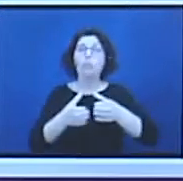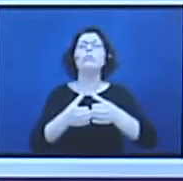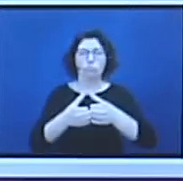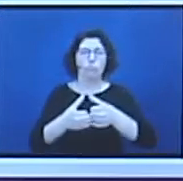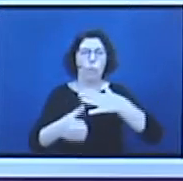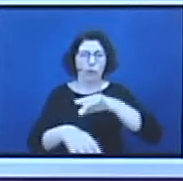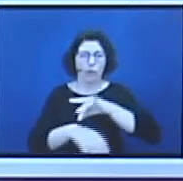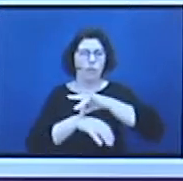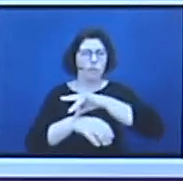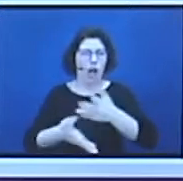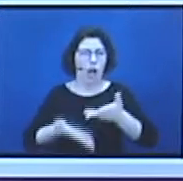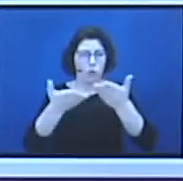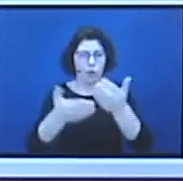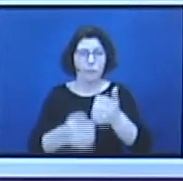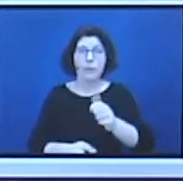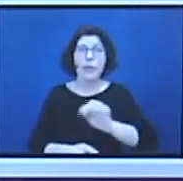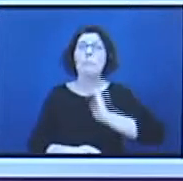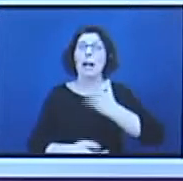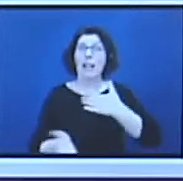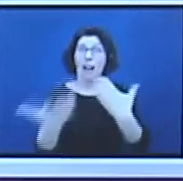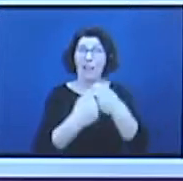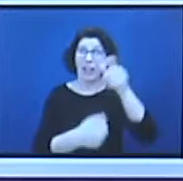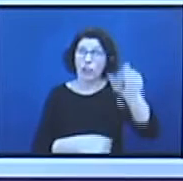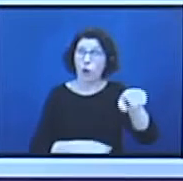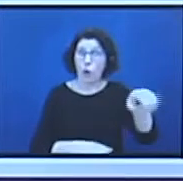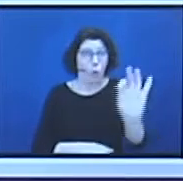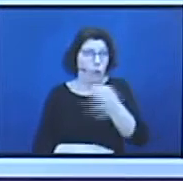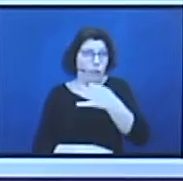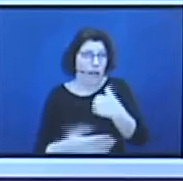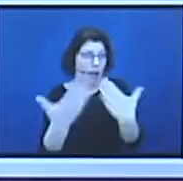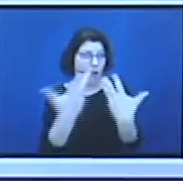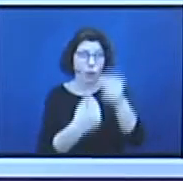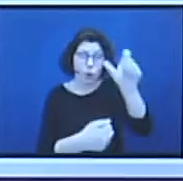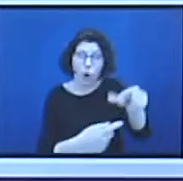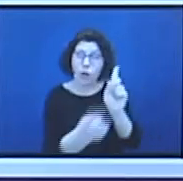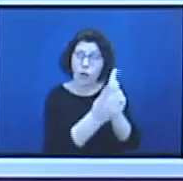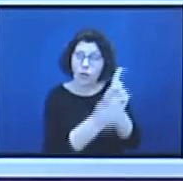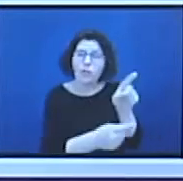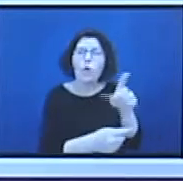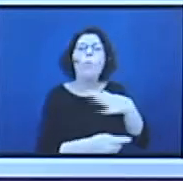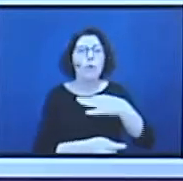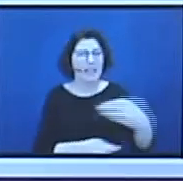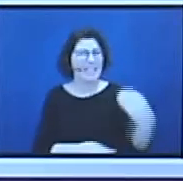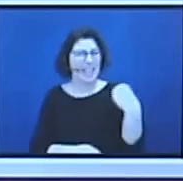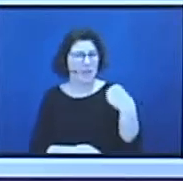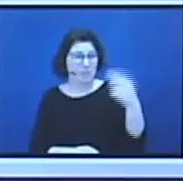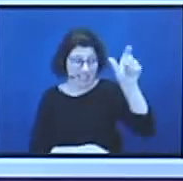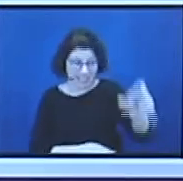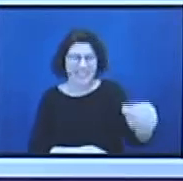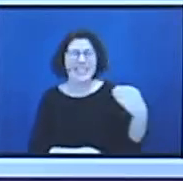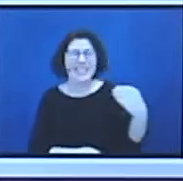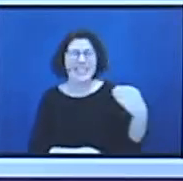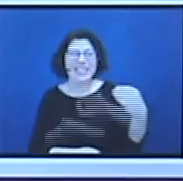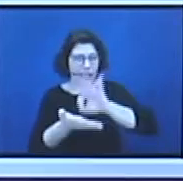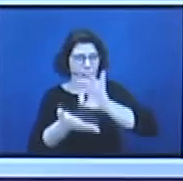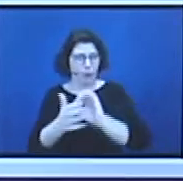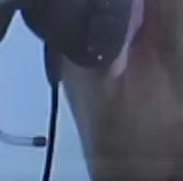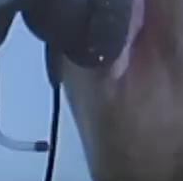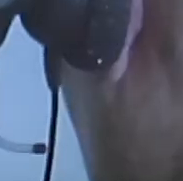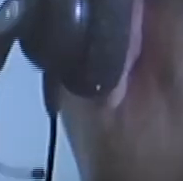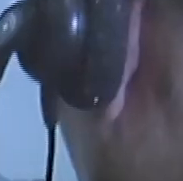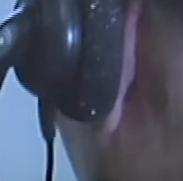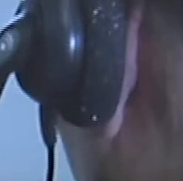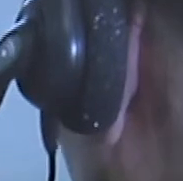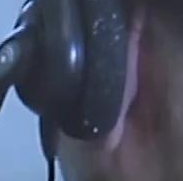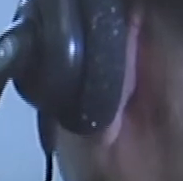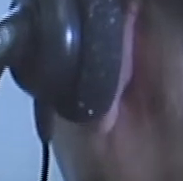ayudar. Cuando hables mañana con ella, o esta tarde, dile que se puede poner en contacto con nosotras a través de este servicio de videointerpretación y